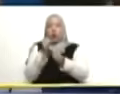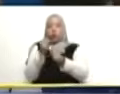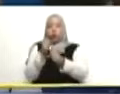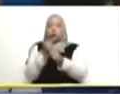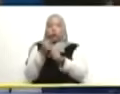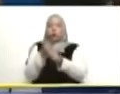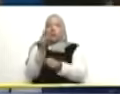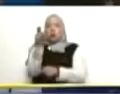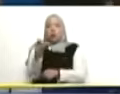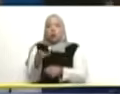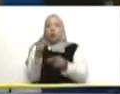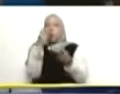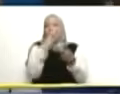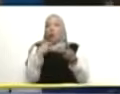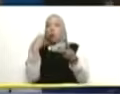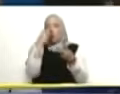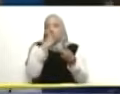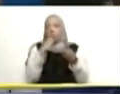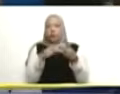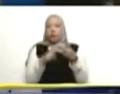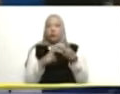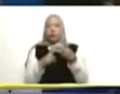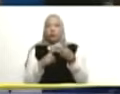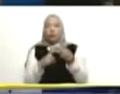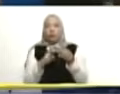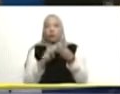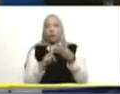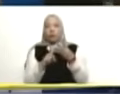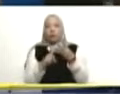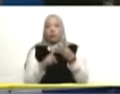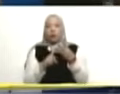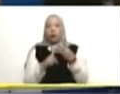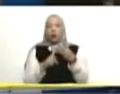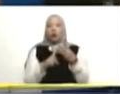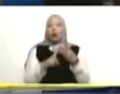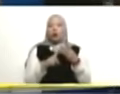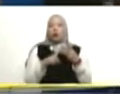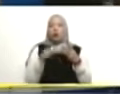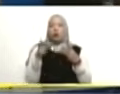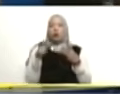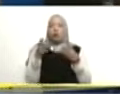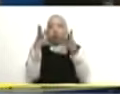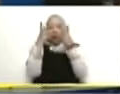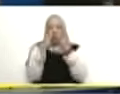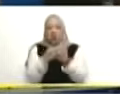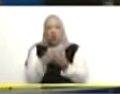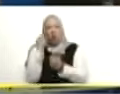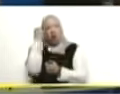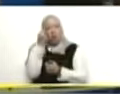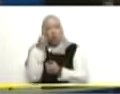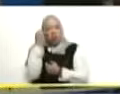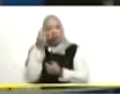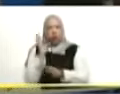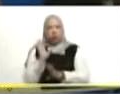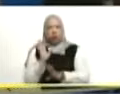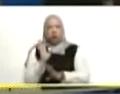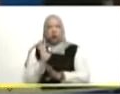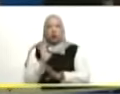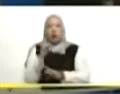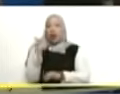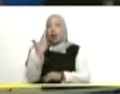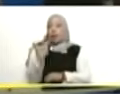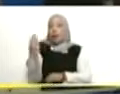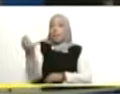Josefina, odontóloga, y María Adelaida Lala, que creo que es administradora. Mayores que yo, las